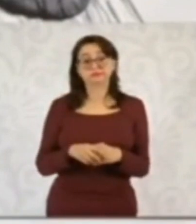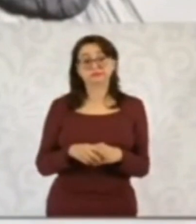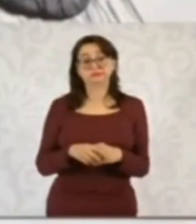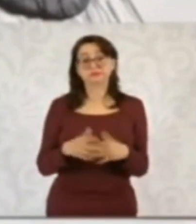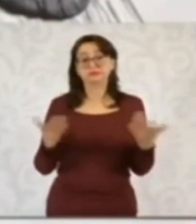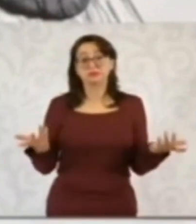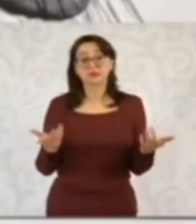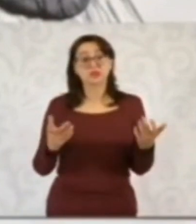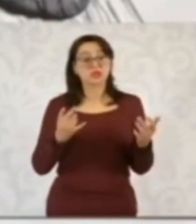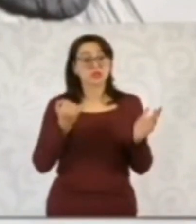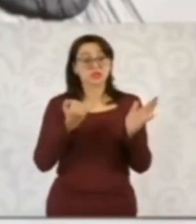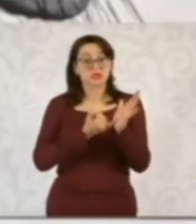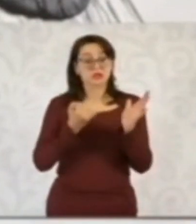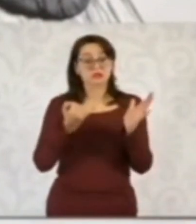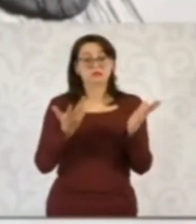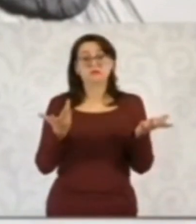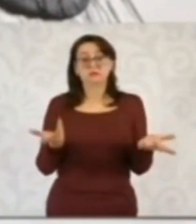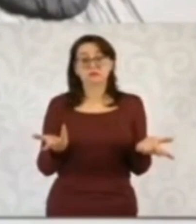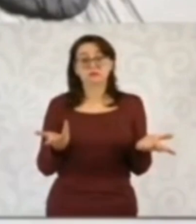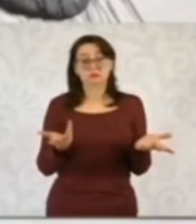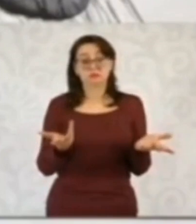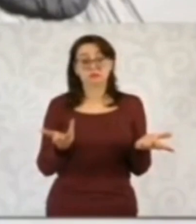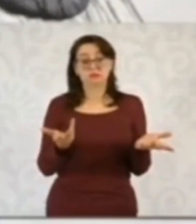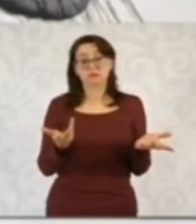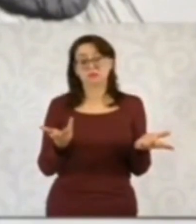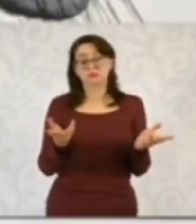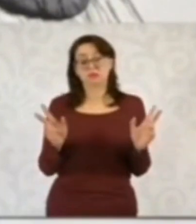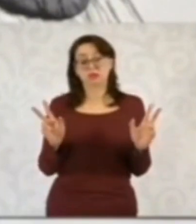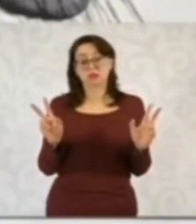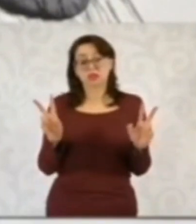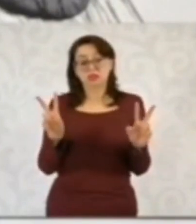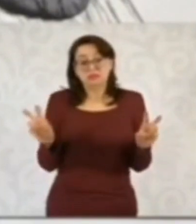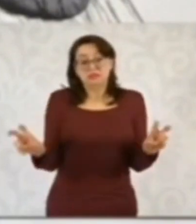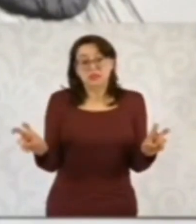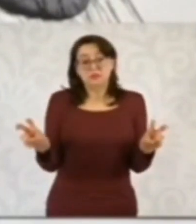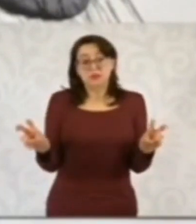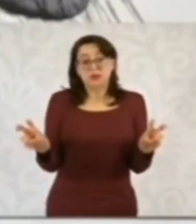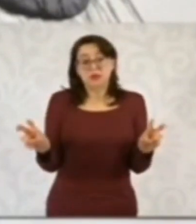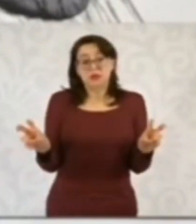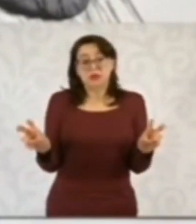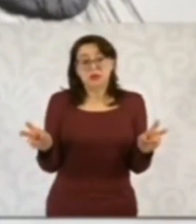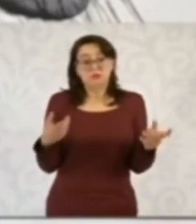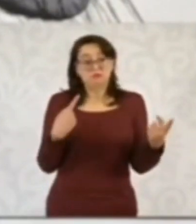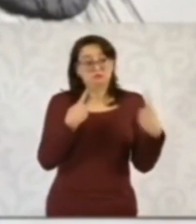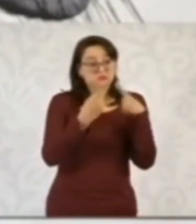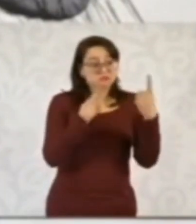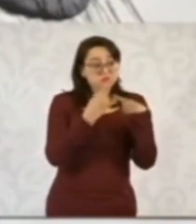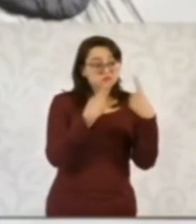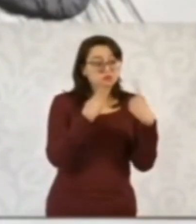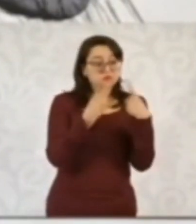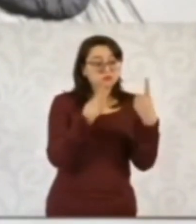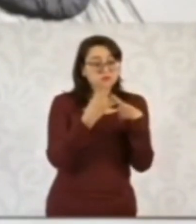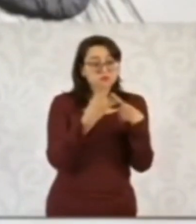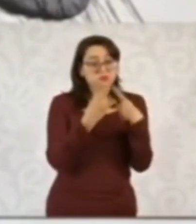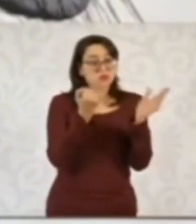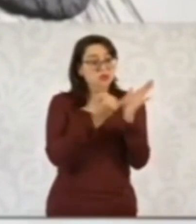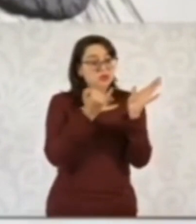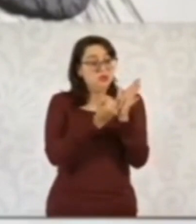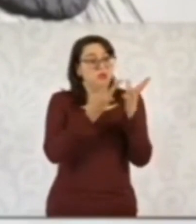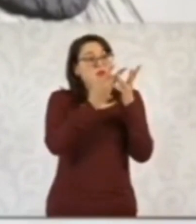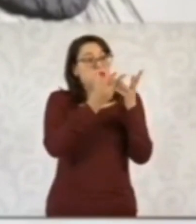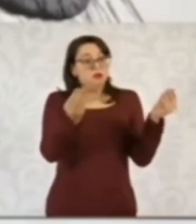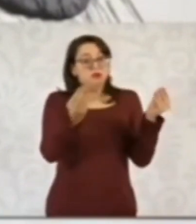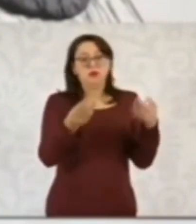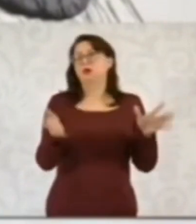se resolvió el problema, no se resolvió, se atendió, digamos, con diálogo el tema de los